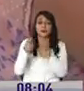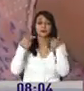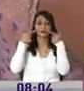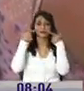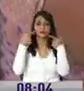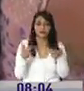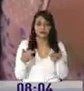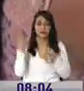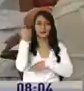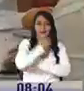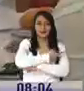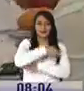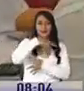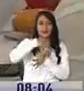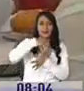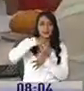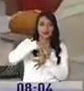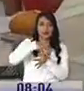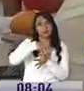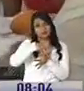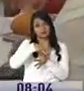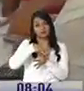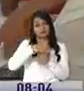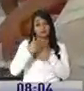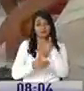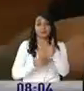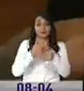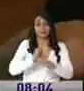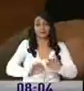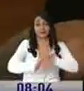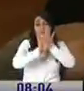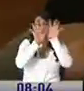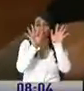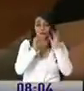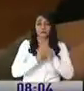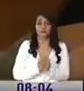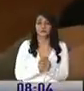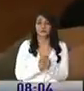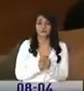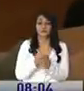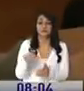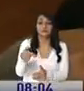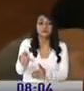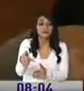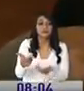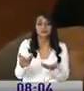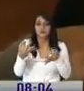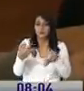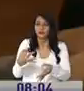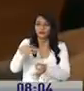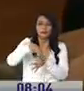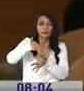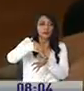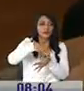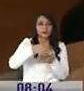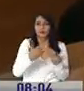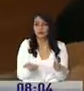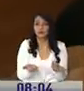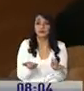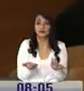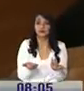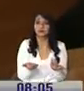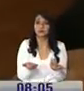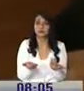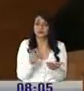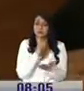elecciones lo que garantizará transparencia para que el día de mañana en un escenario de una elección que va a ser